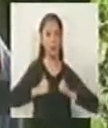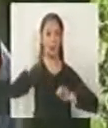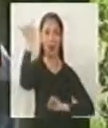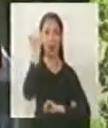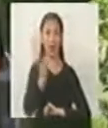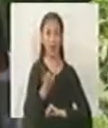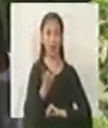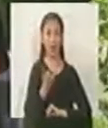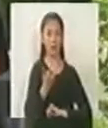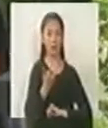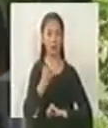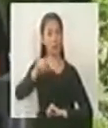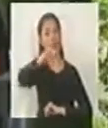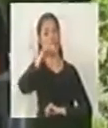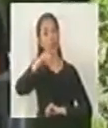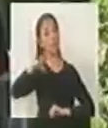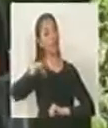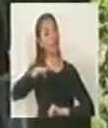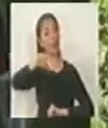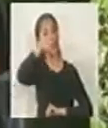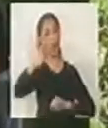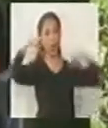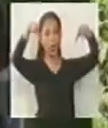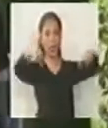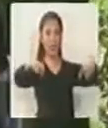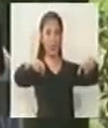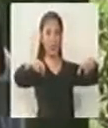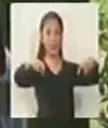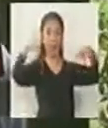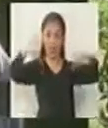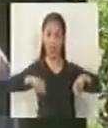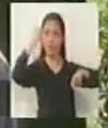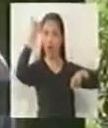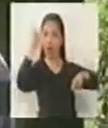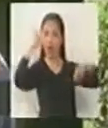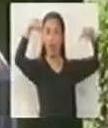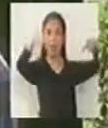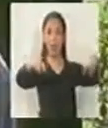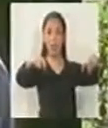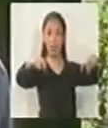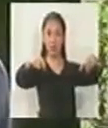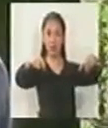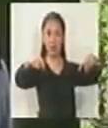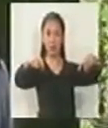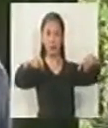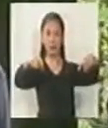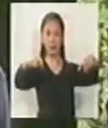continuar con las otras canchas, que va a ser la cancha A, del sector oeste vendría a ser,